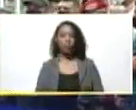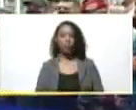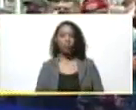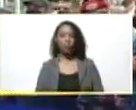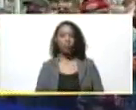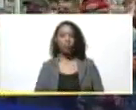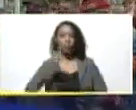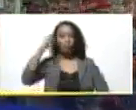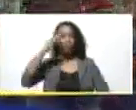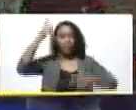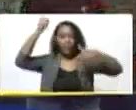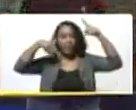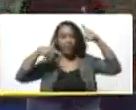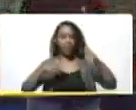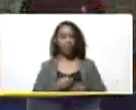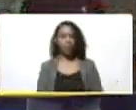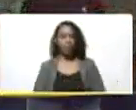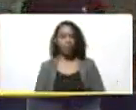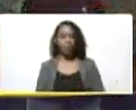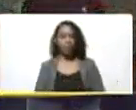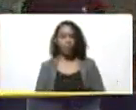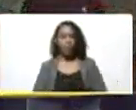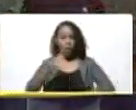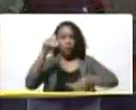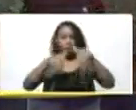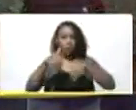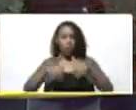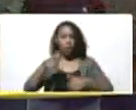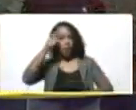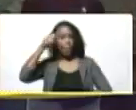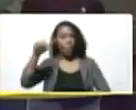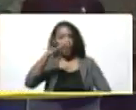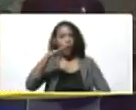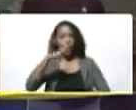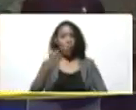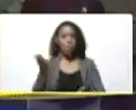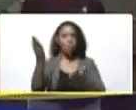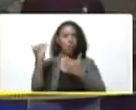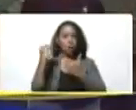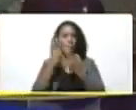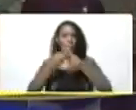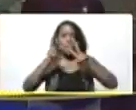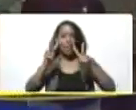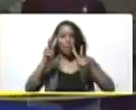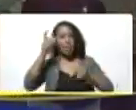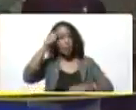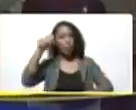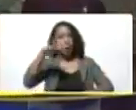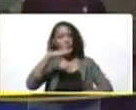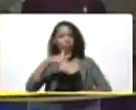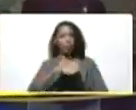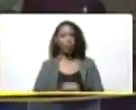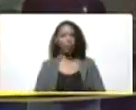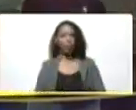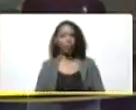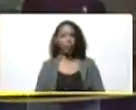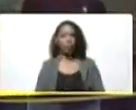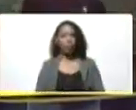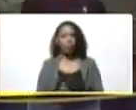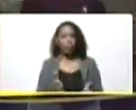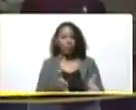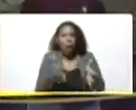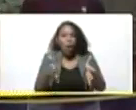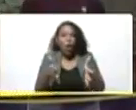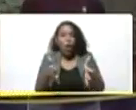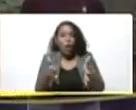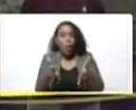El comandante Chávez, por el voto del pueblo, por el voto pacífico del pueblo, ganó